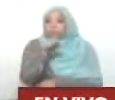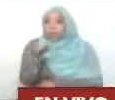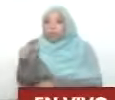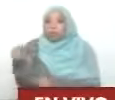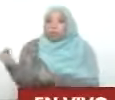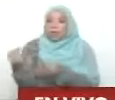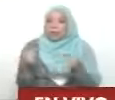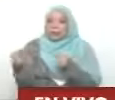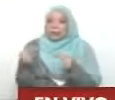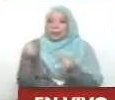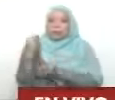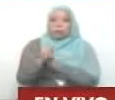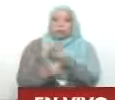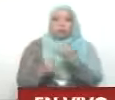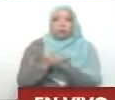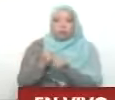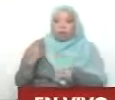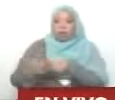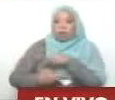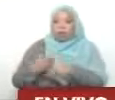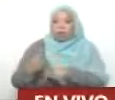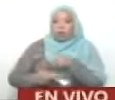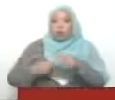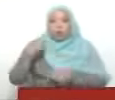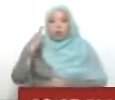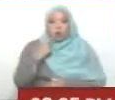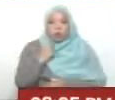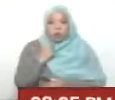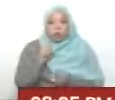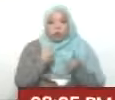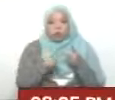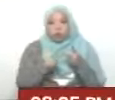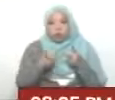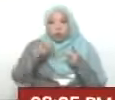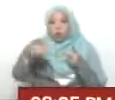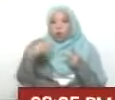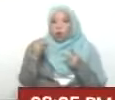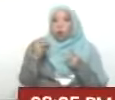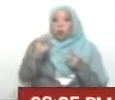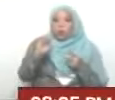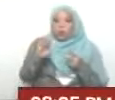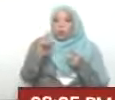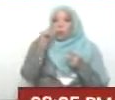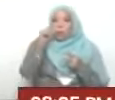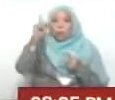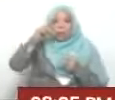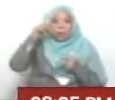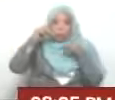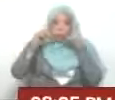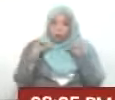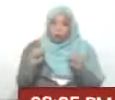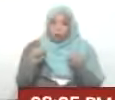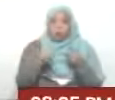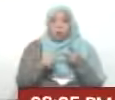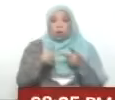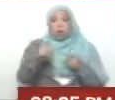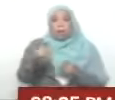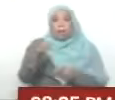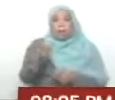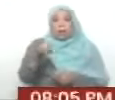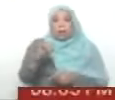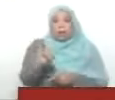de la agenda internacional de la revolución. José Vicente, Roy Chatterton, Pérez Arcay y Müller Roja.